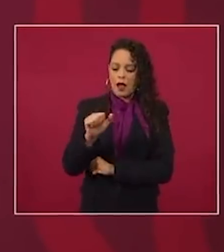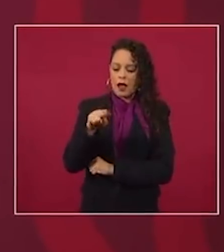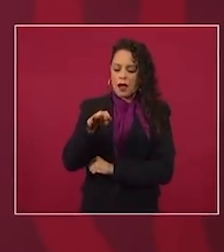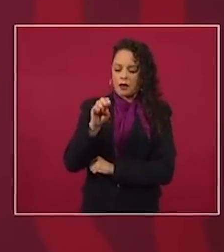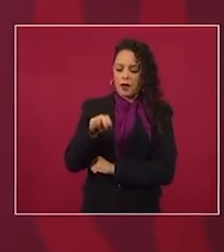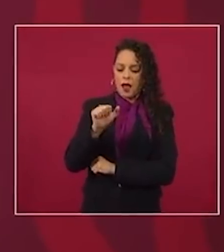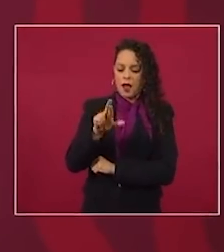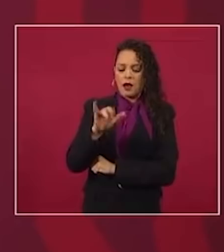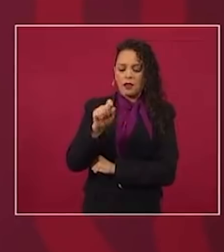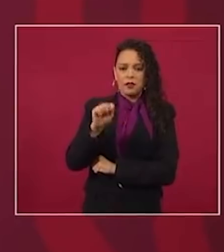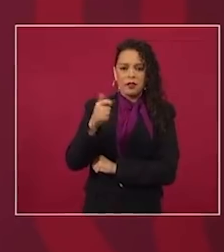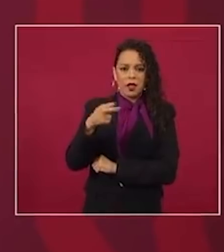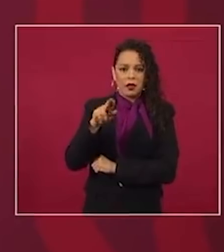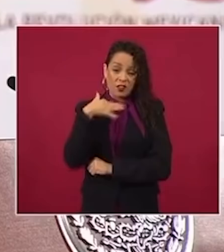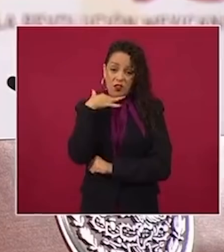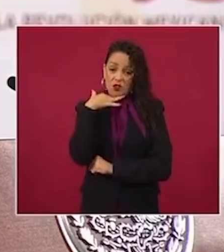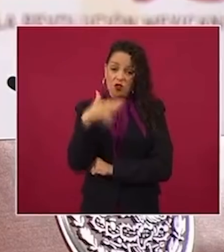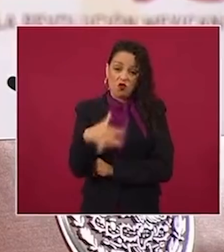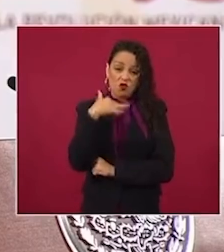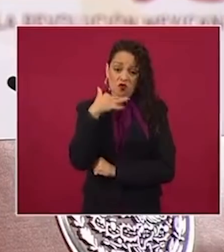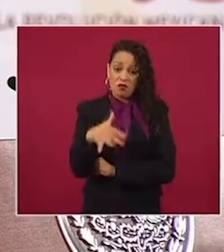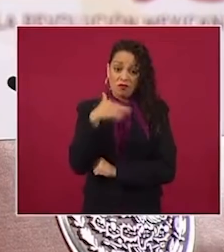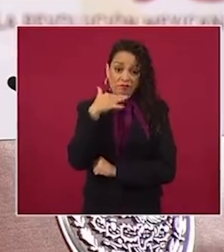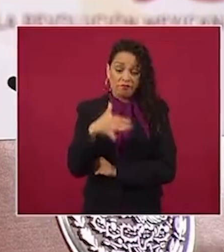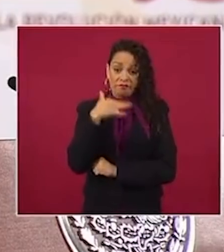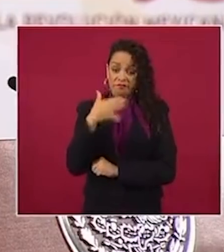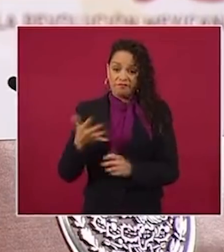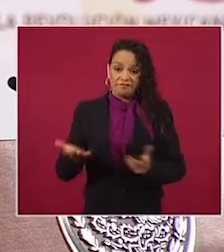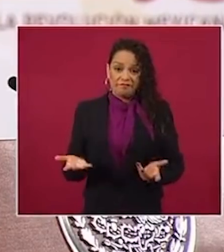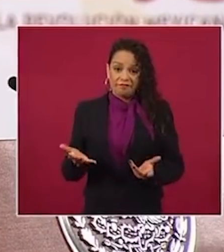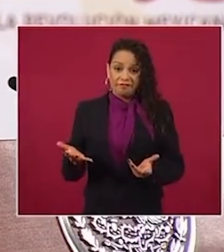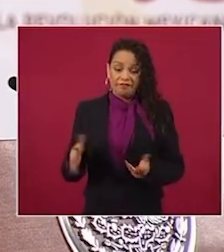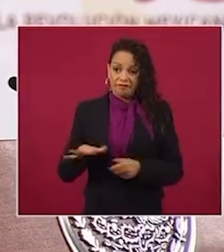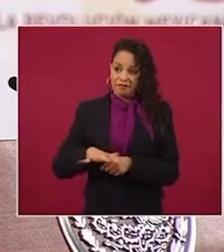solo deshonestos, sino corruptos y mercenarios,